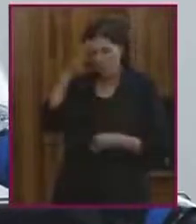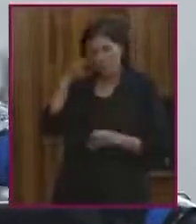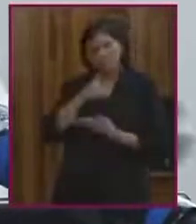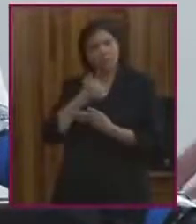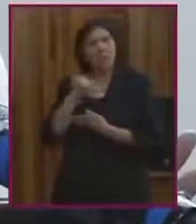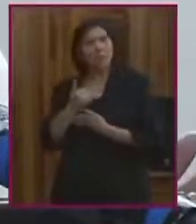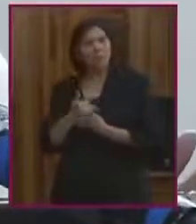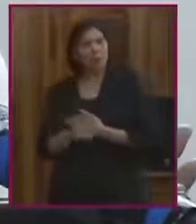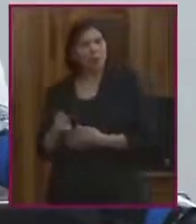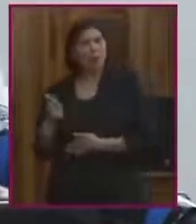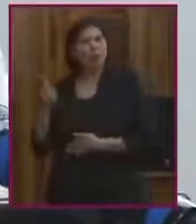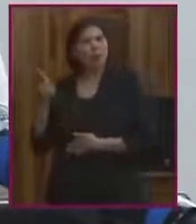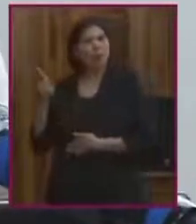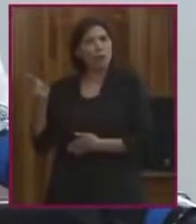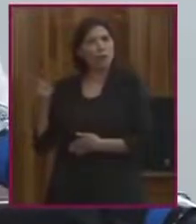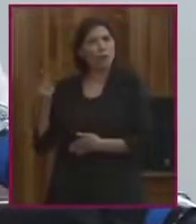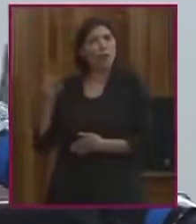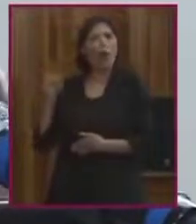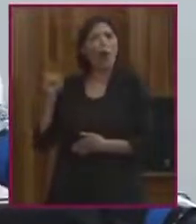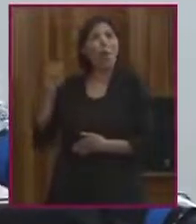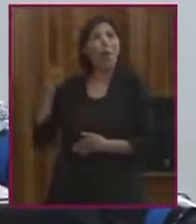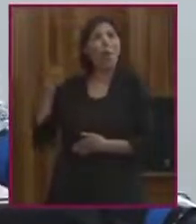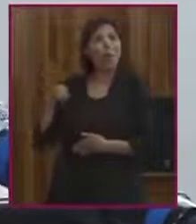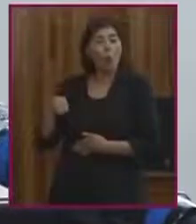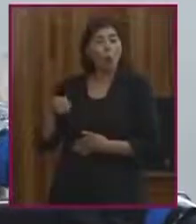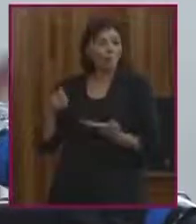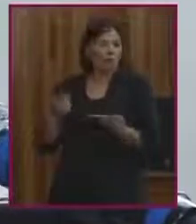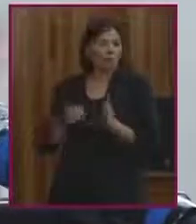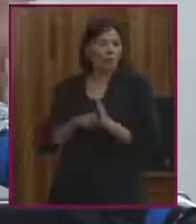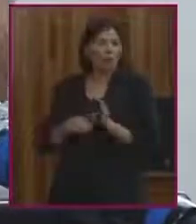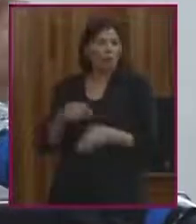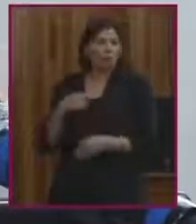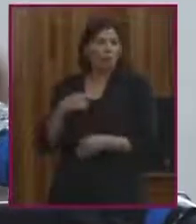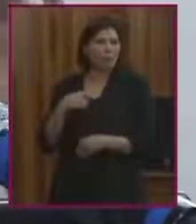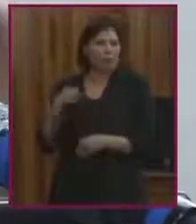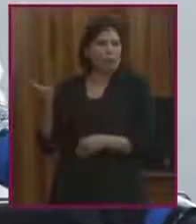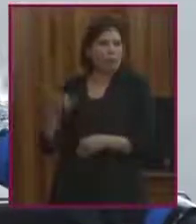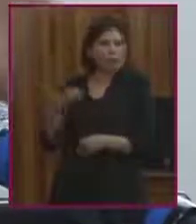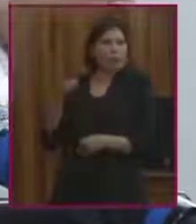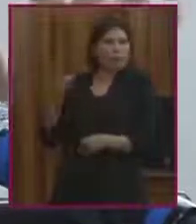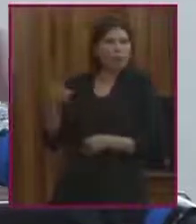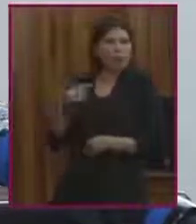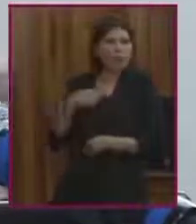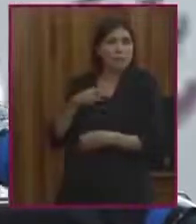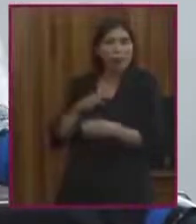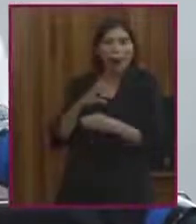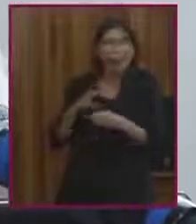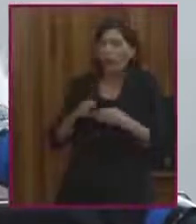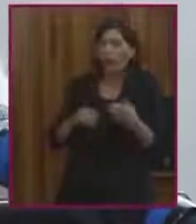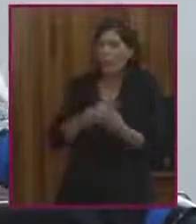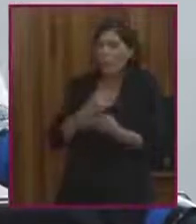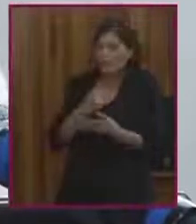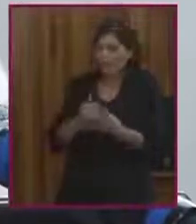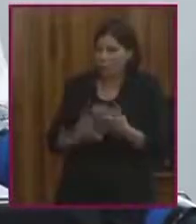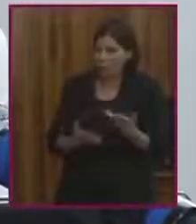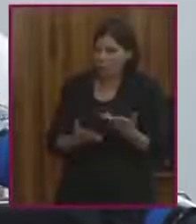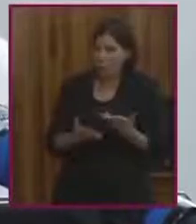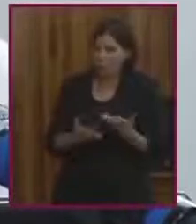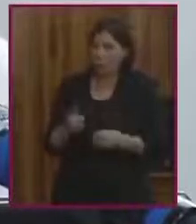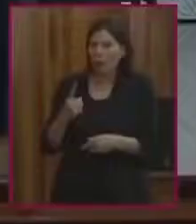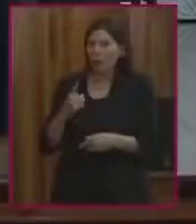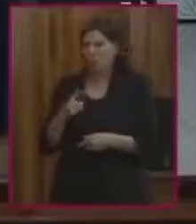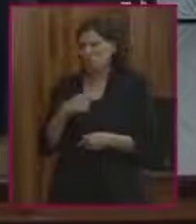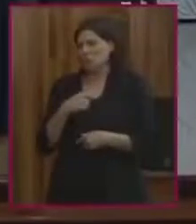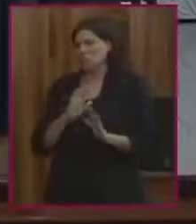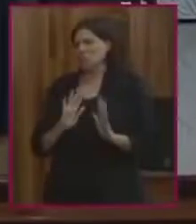los chicos de la UAM Azcapotzalco, de la UAM, por ejemplo, y que dicen, bueno, yo ya acabé mi proyecto de intervención, beneficia o no beneficia a la comunidad, yo ya tengo